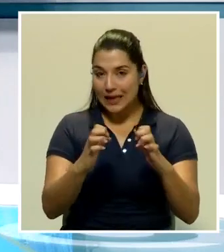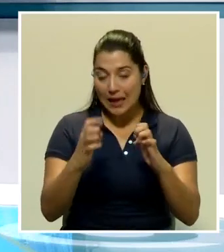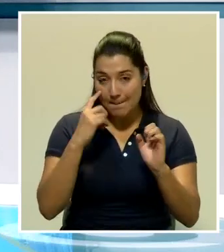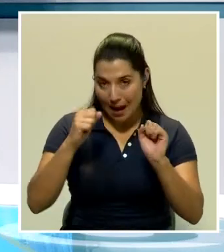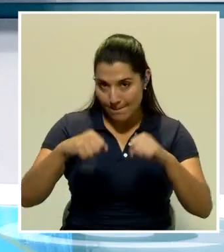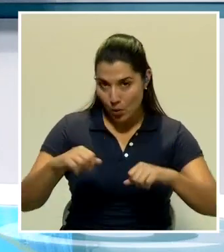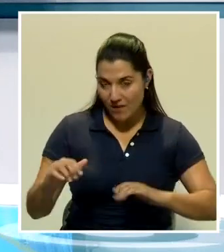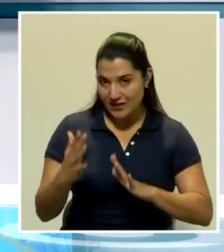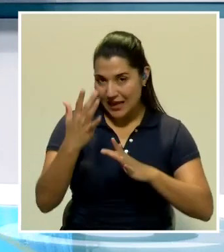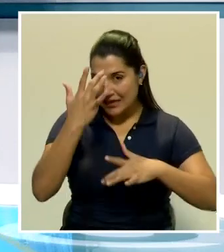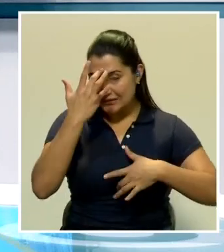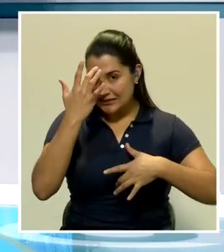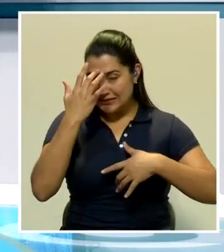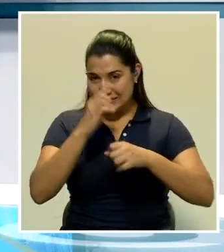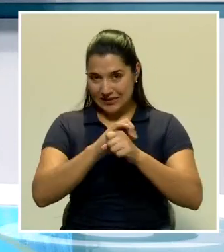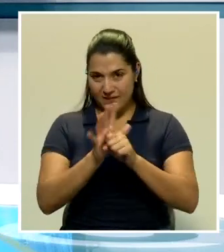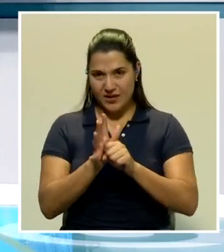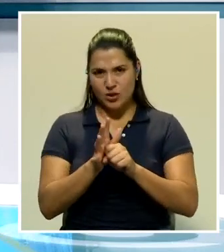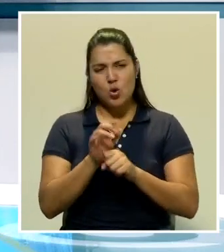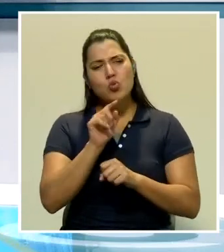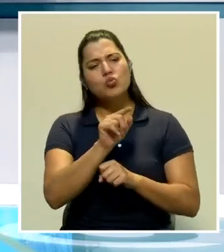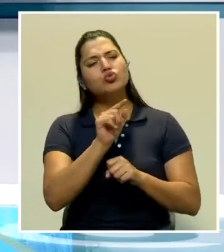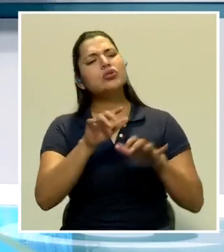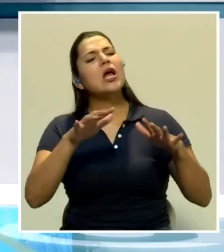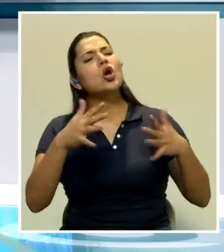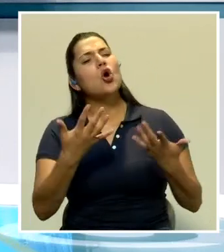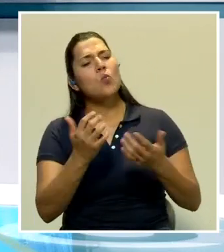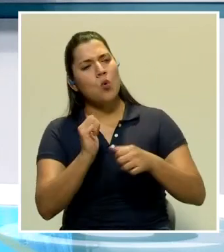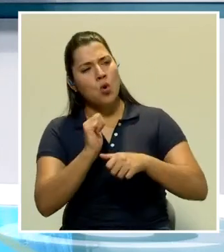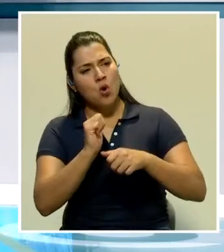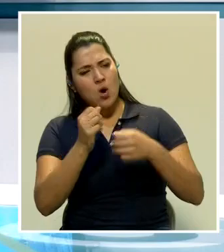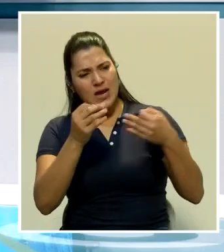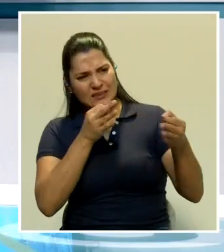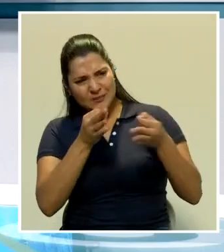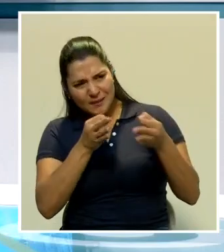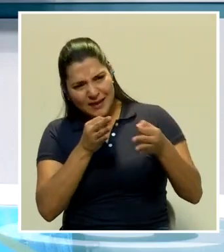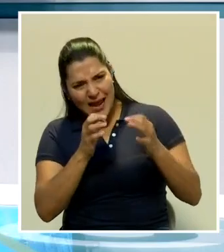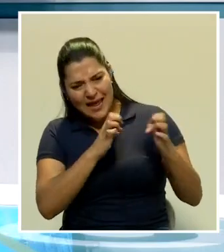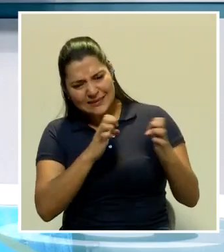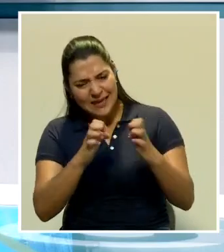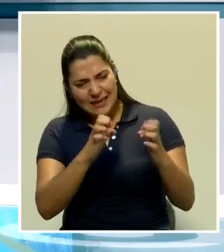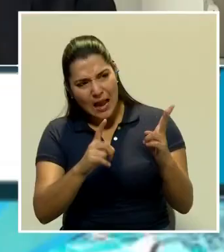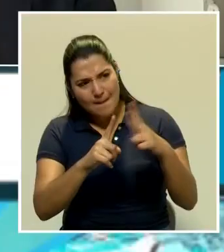definiría usted la estrategia aplicada por Alemania hasta ahora?